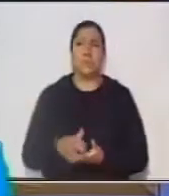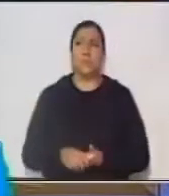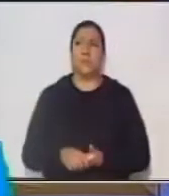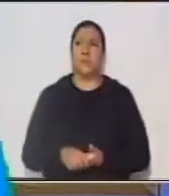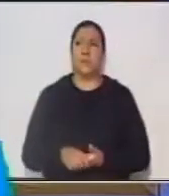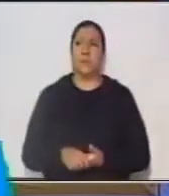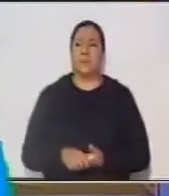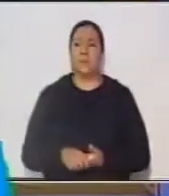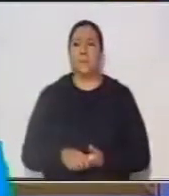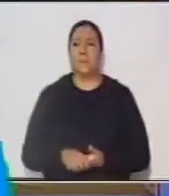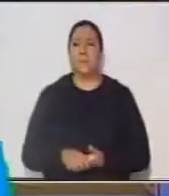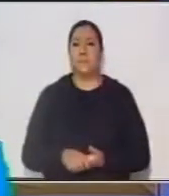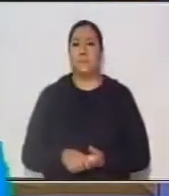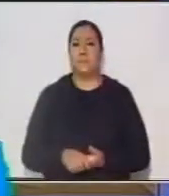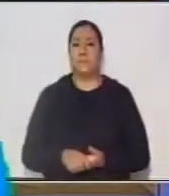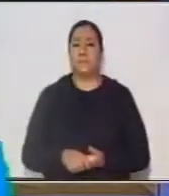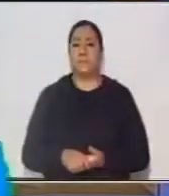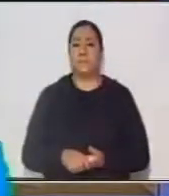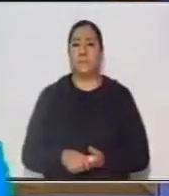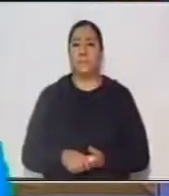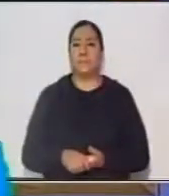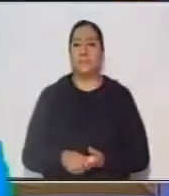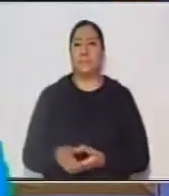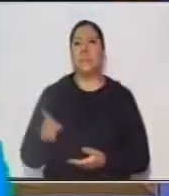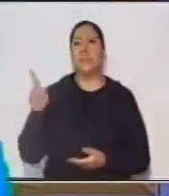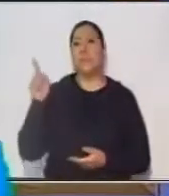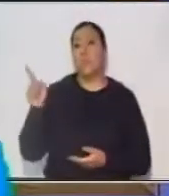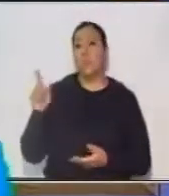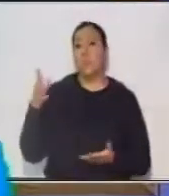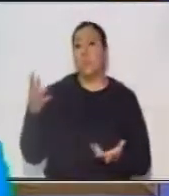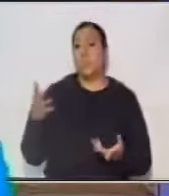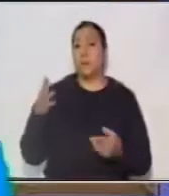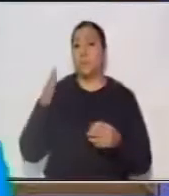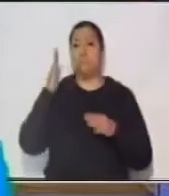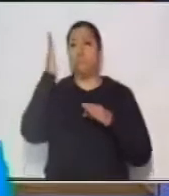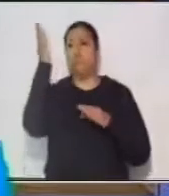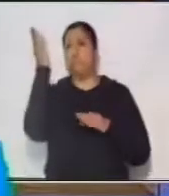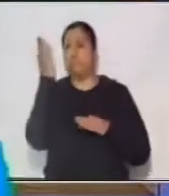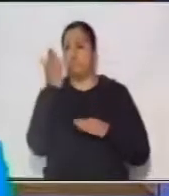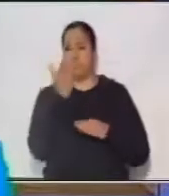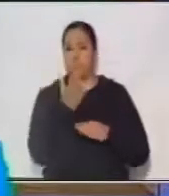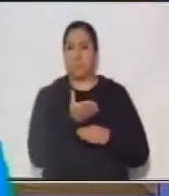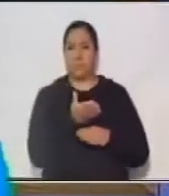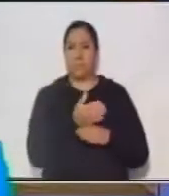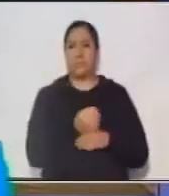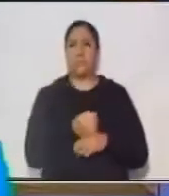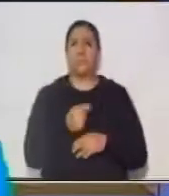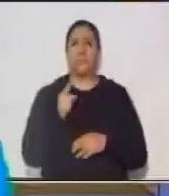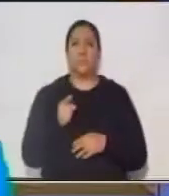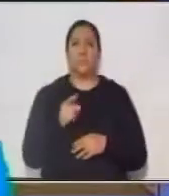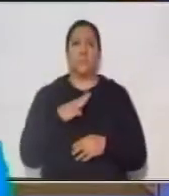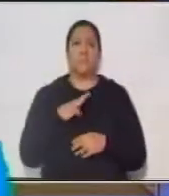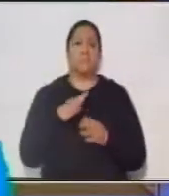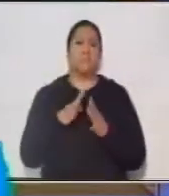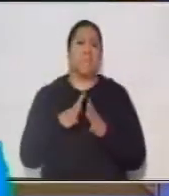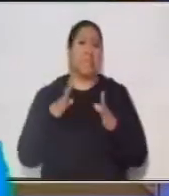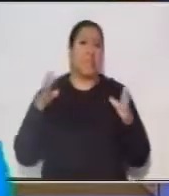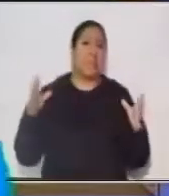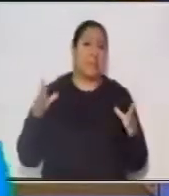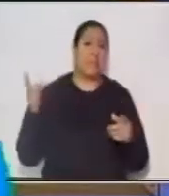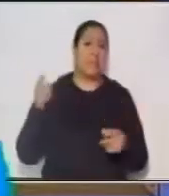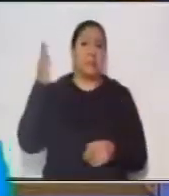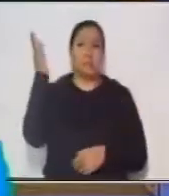esta forma. Aquí tenemos una diagonal que es grande, ¿verdad? La vamos a llamar